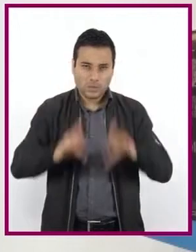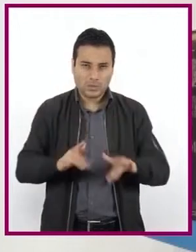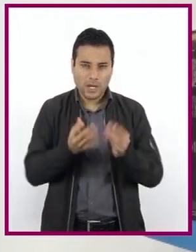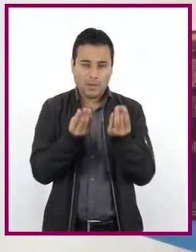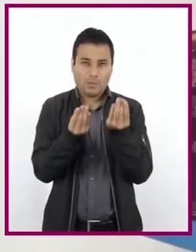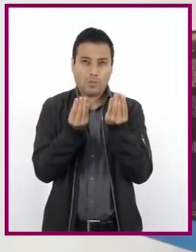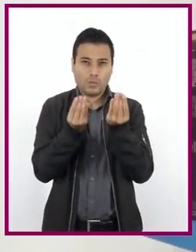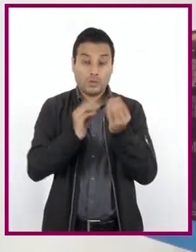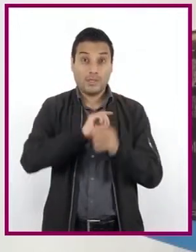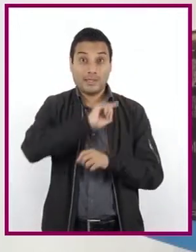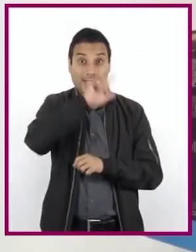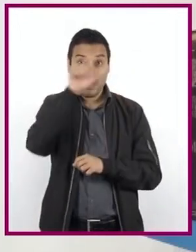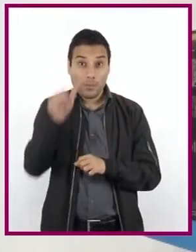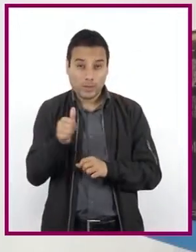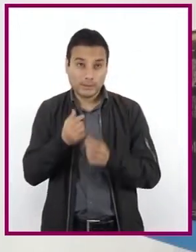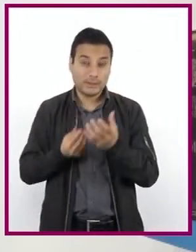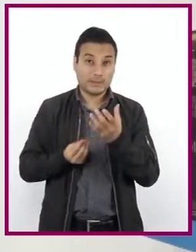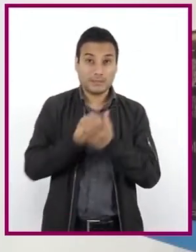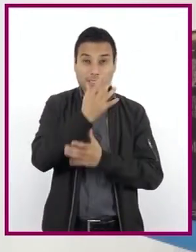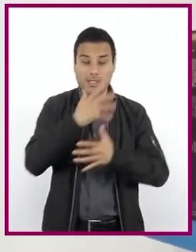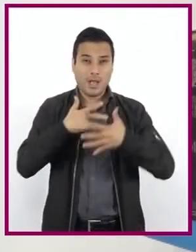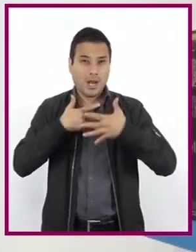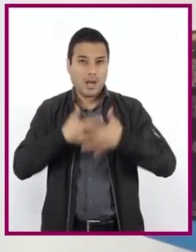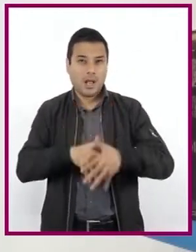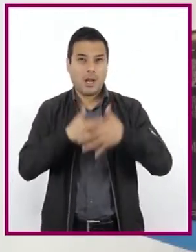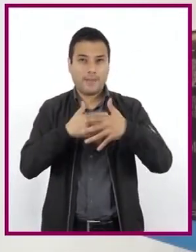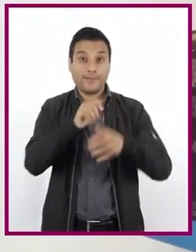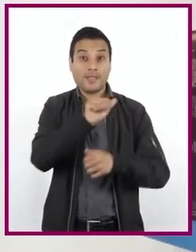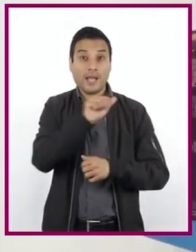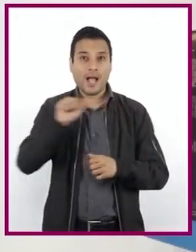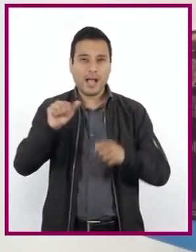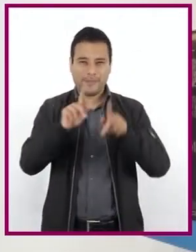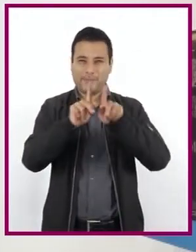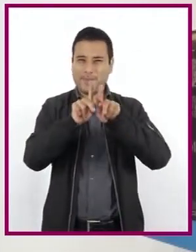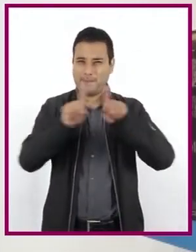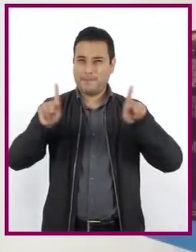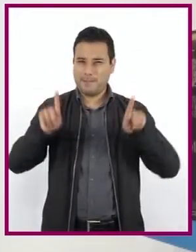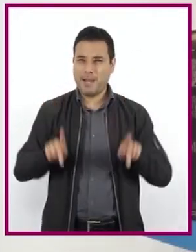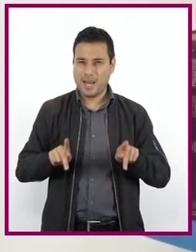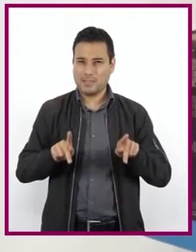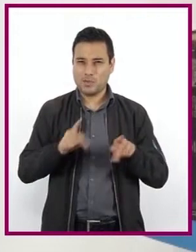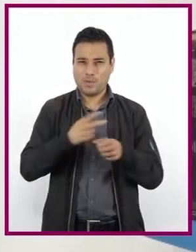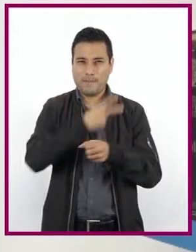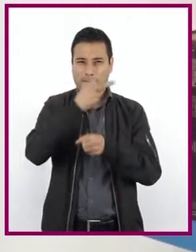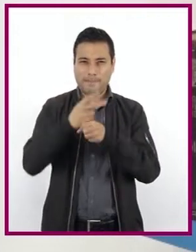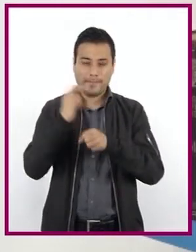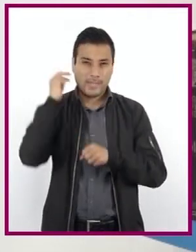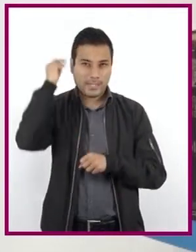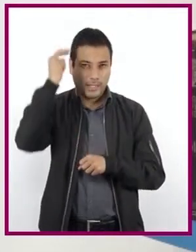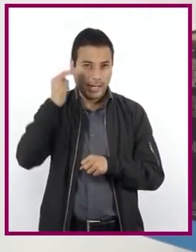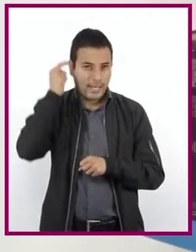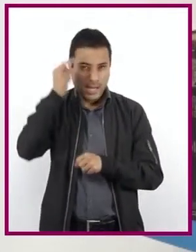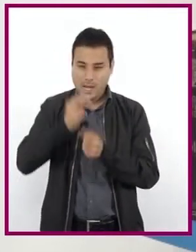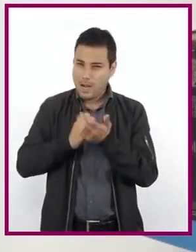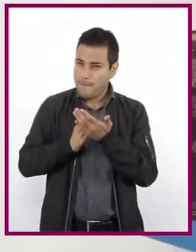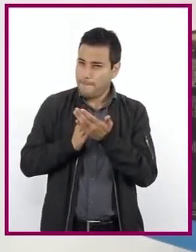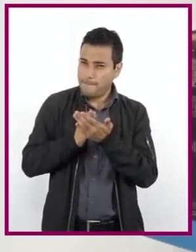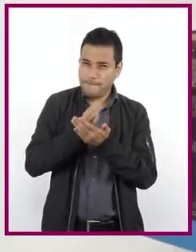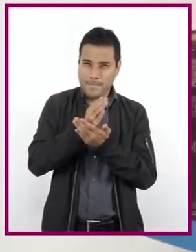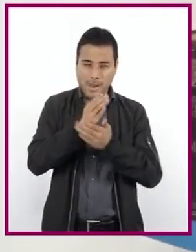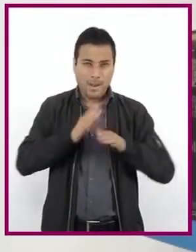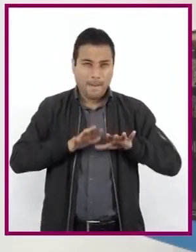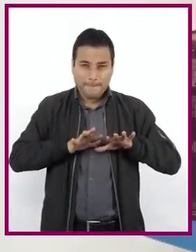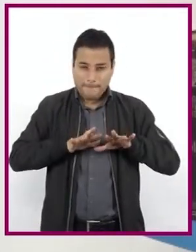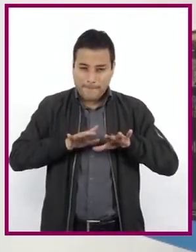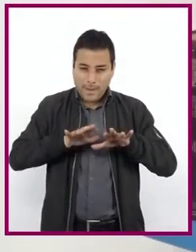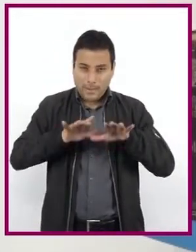en manifestación hacia el Palacio Virreinal. Entró esta muchedumbre en palacio sin